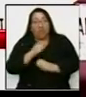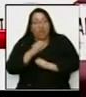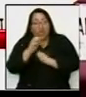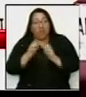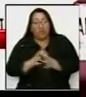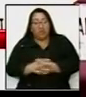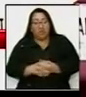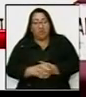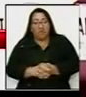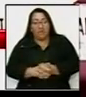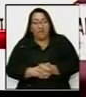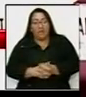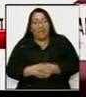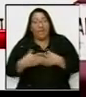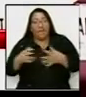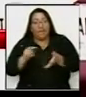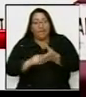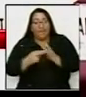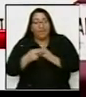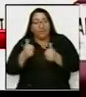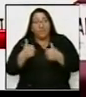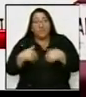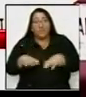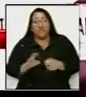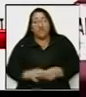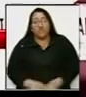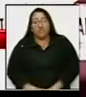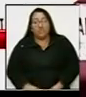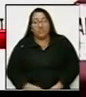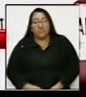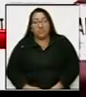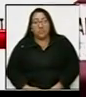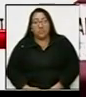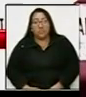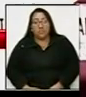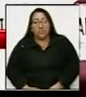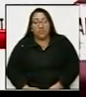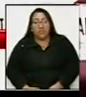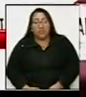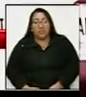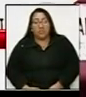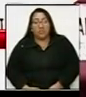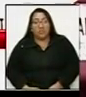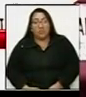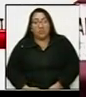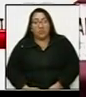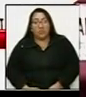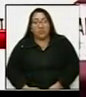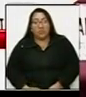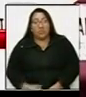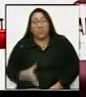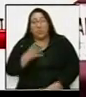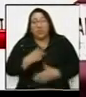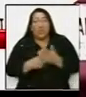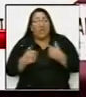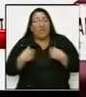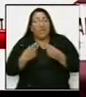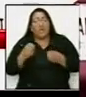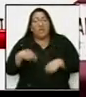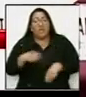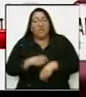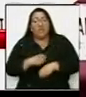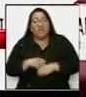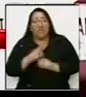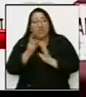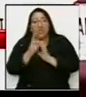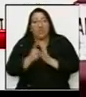Ejecutivo hayan sido abandonados. Se ha eliminado en la versión que tiene en este momento en